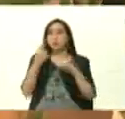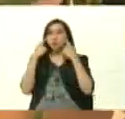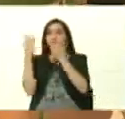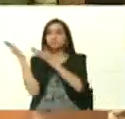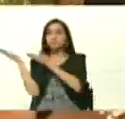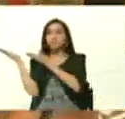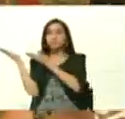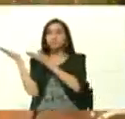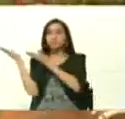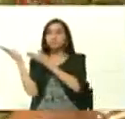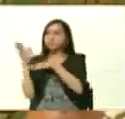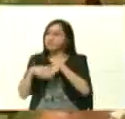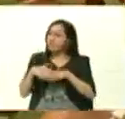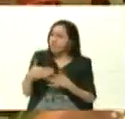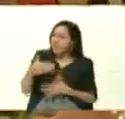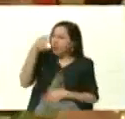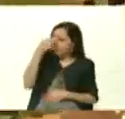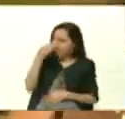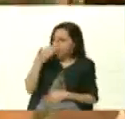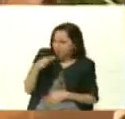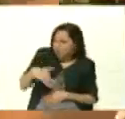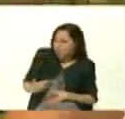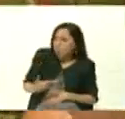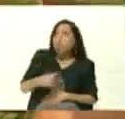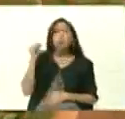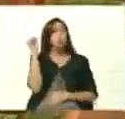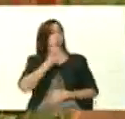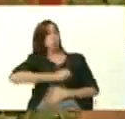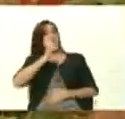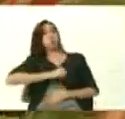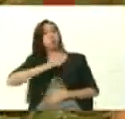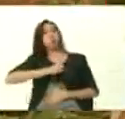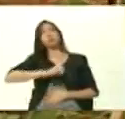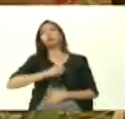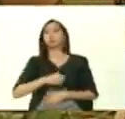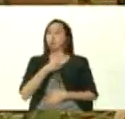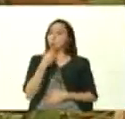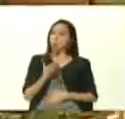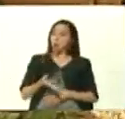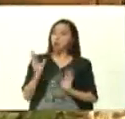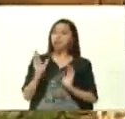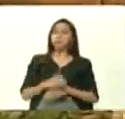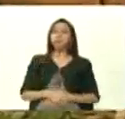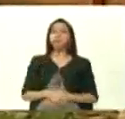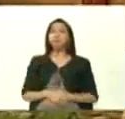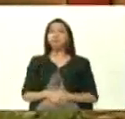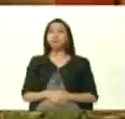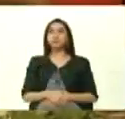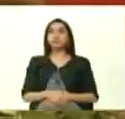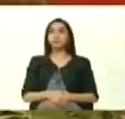qué? ¿Para las gripes? Para las gripes. Ah, muy bien.